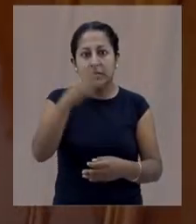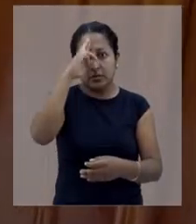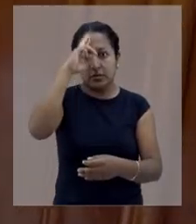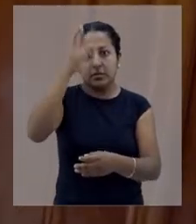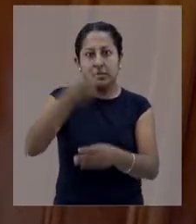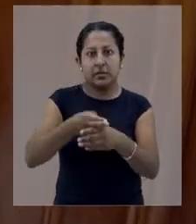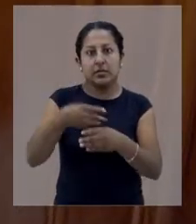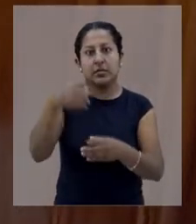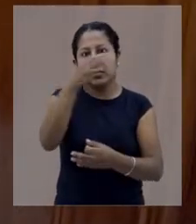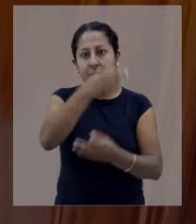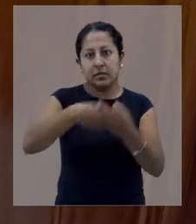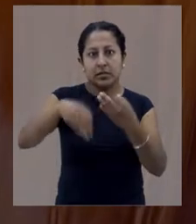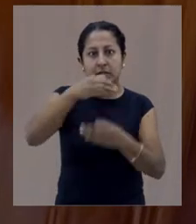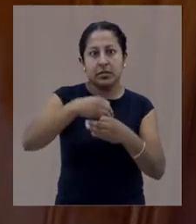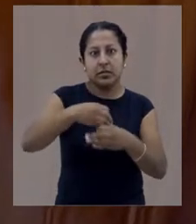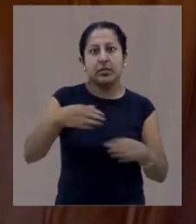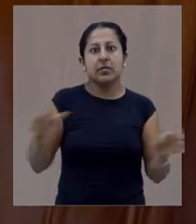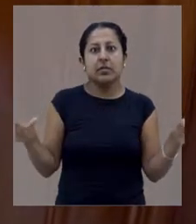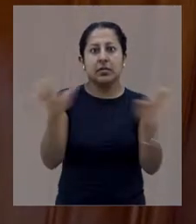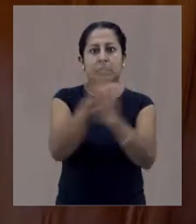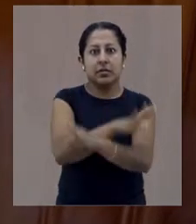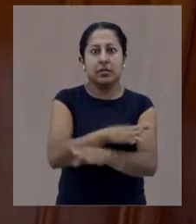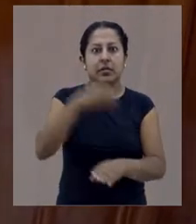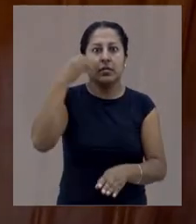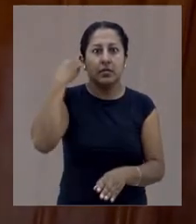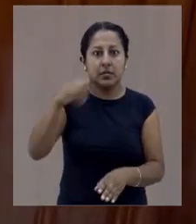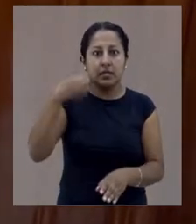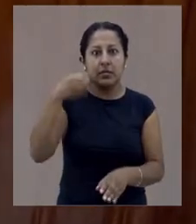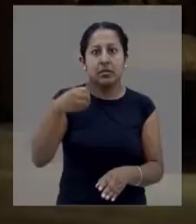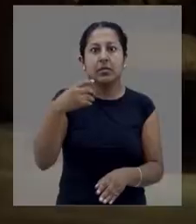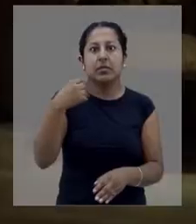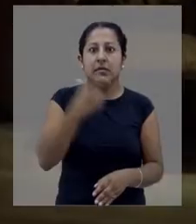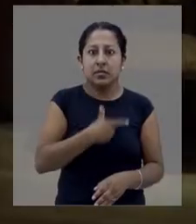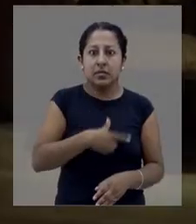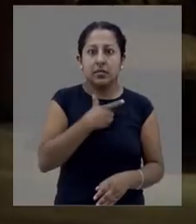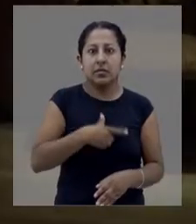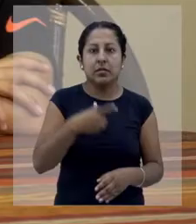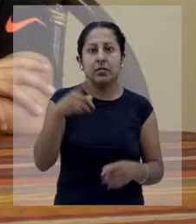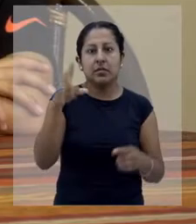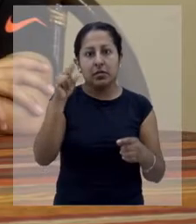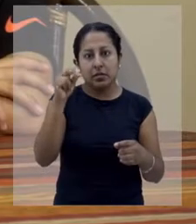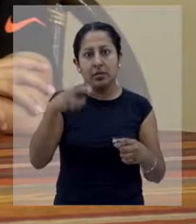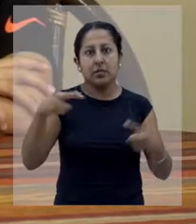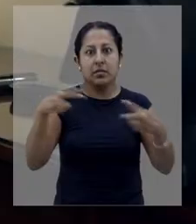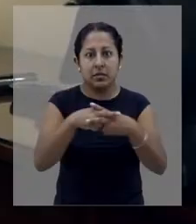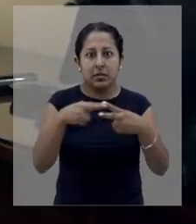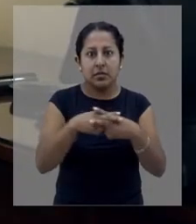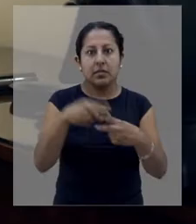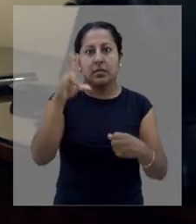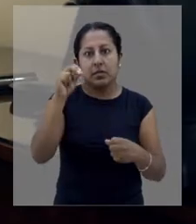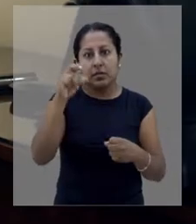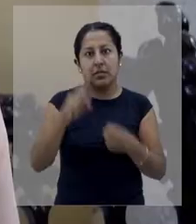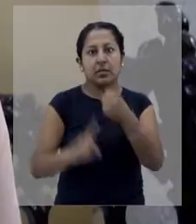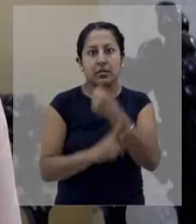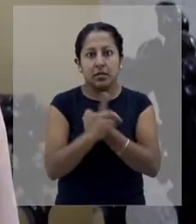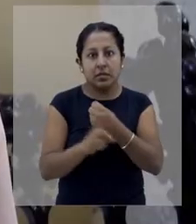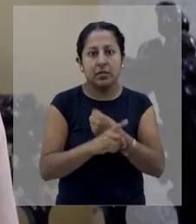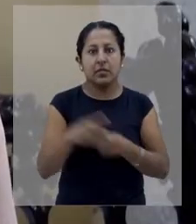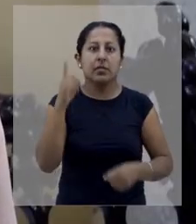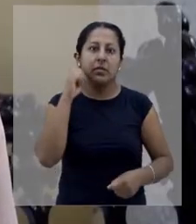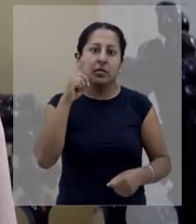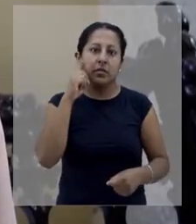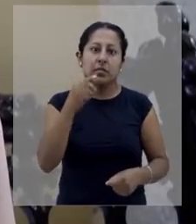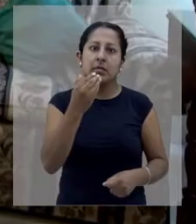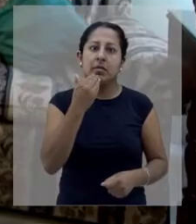Una vez más, cumpliré mi deber como ciudadana. Este domingo, todas a votar. Votar es cumplir y